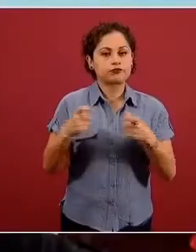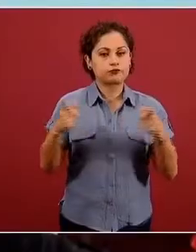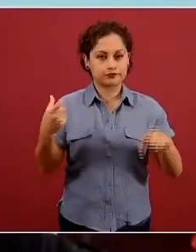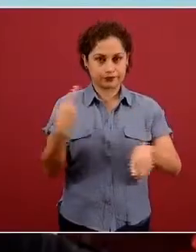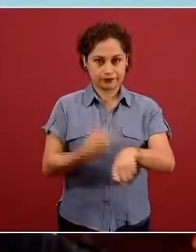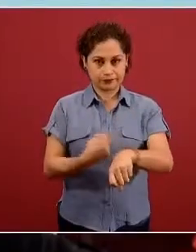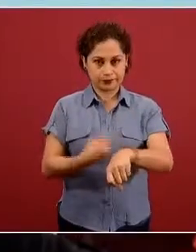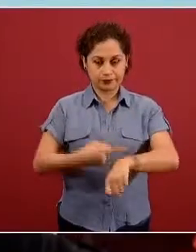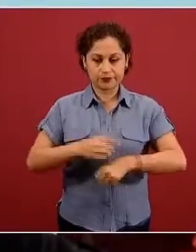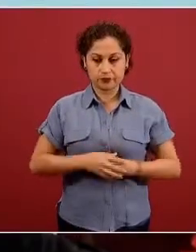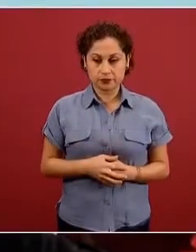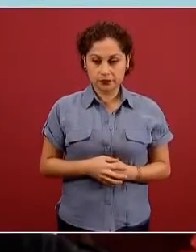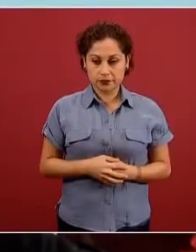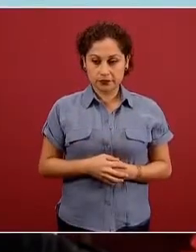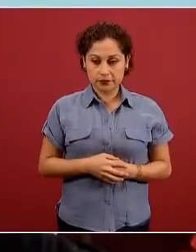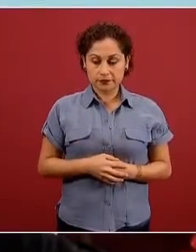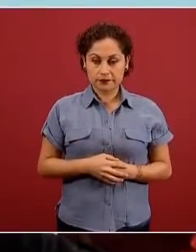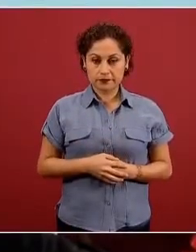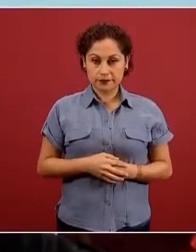siguiente.